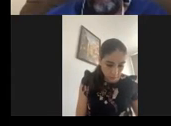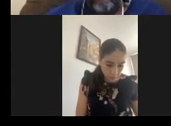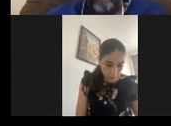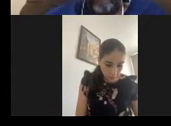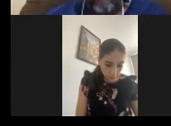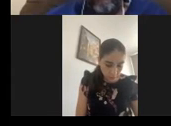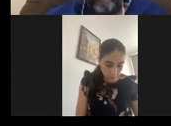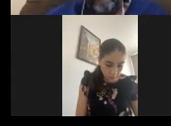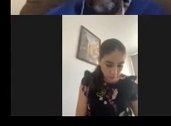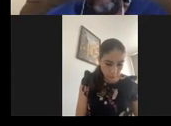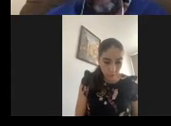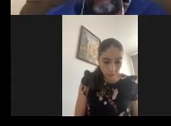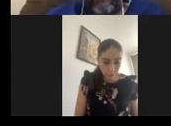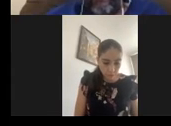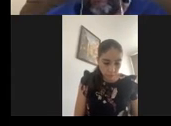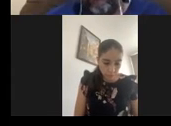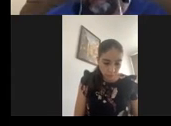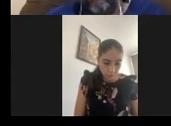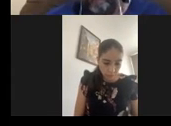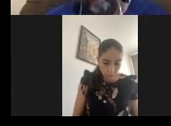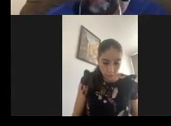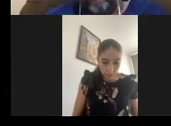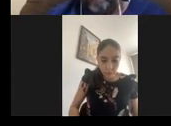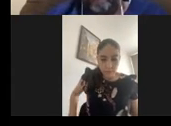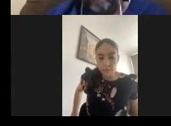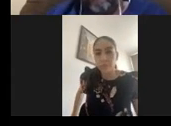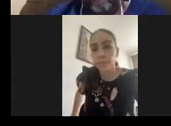Nos dimos cuenta que, por ejemplo, hay un tema,